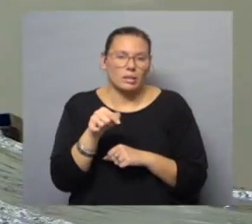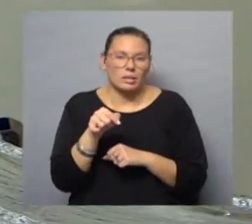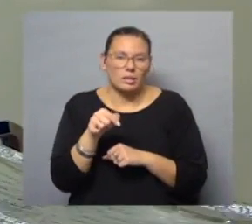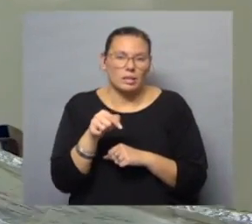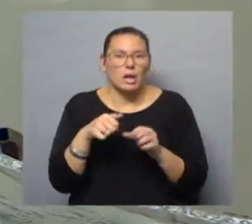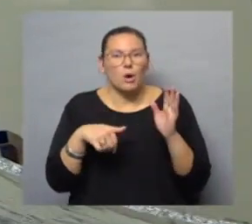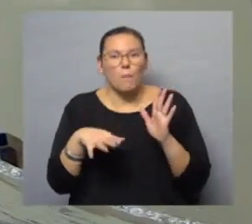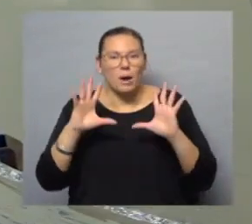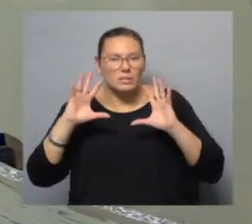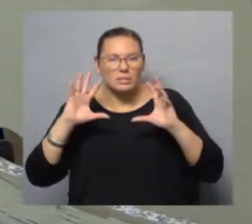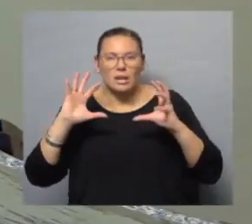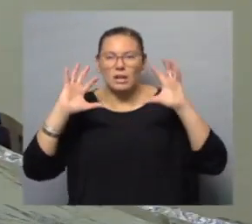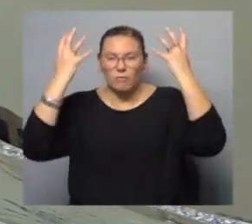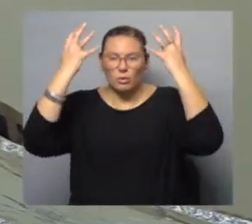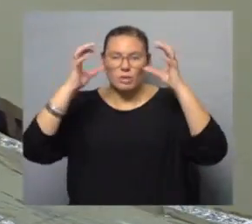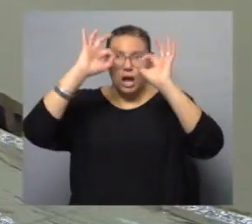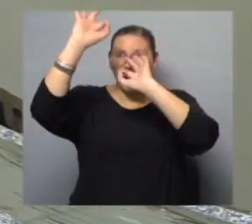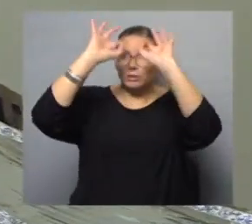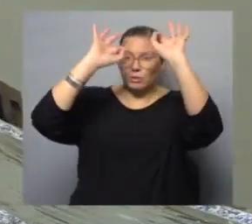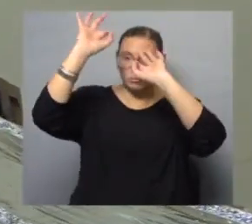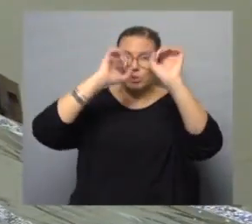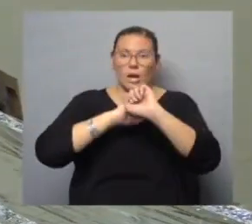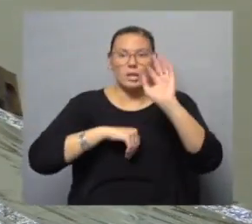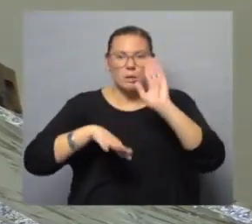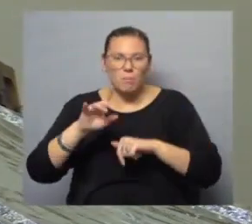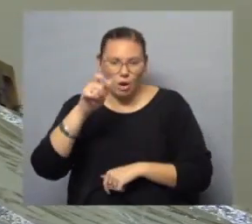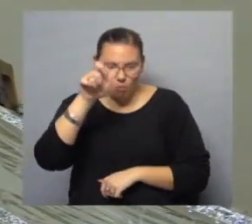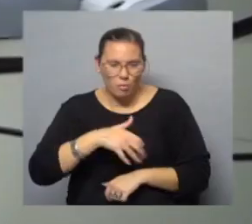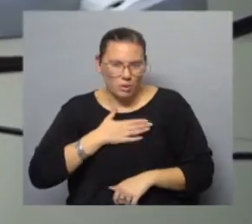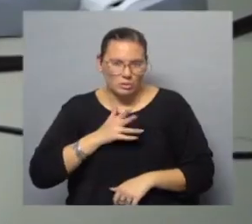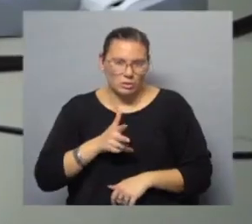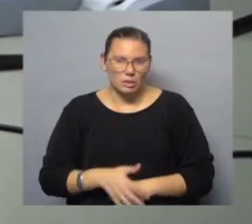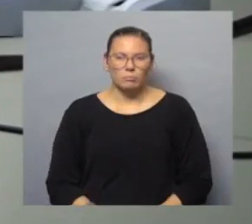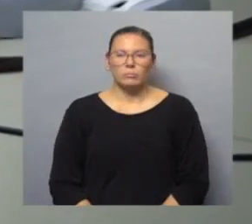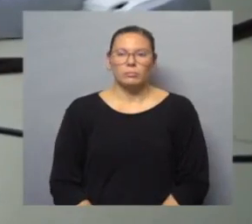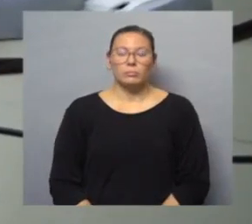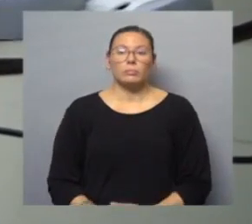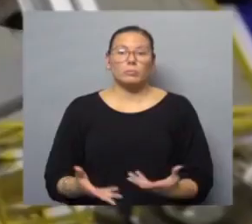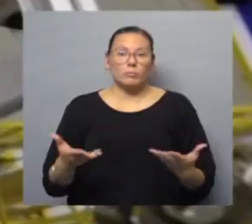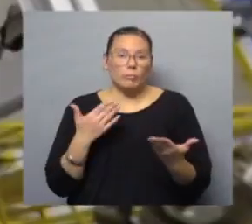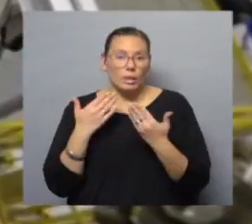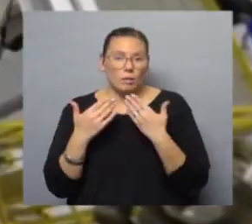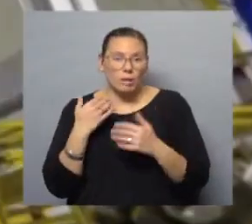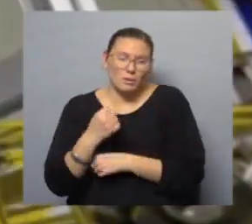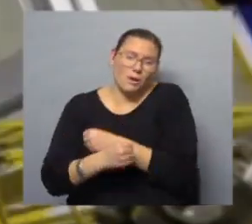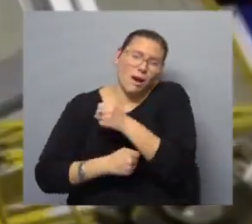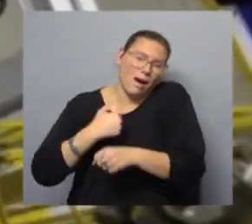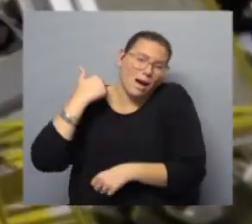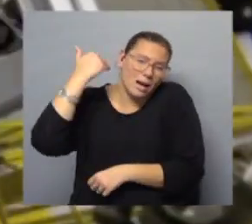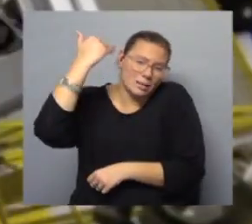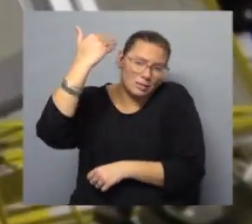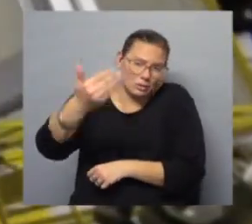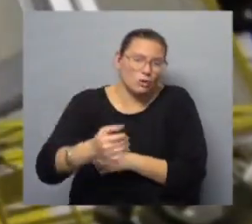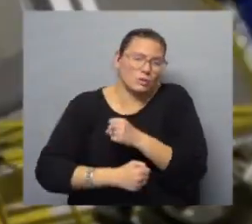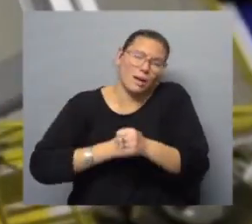la parte más revolucionaria de la astronomía y que más nos llega como seres humanos. Estamos hablando de décadas, probablemente se